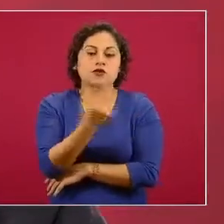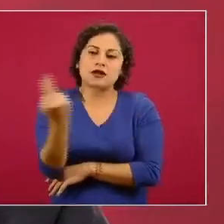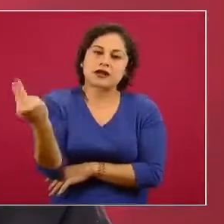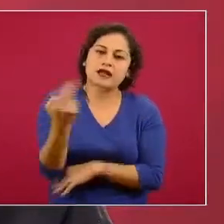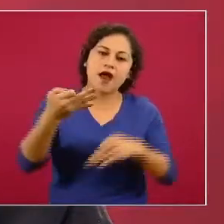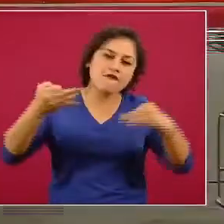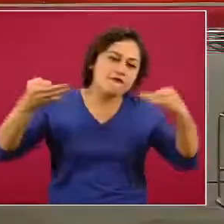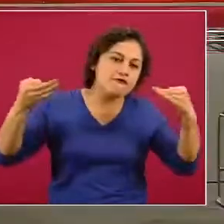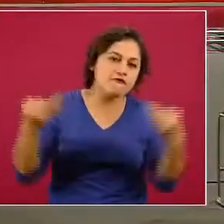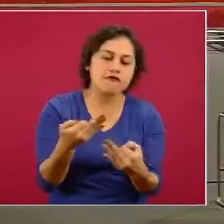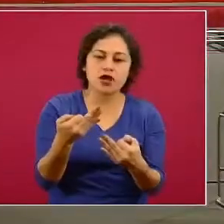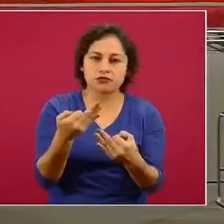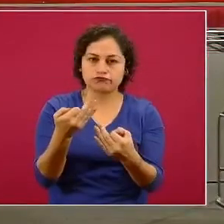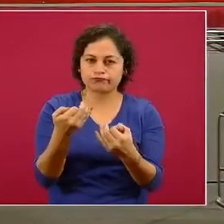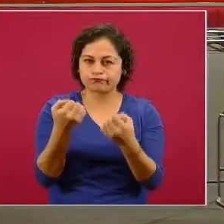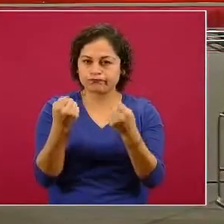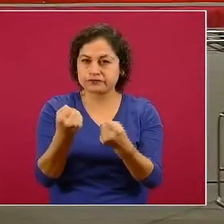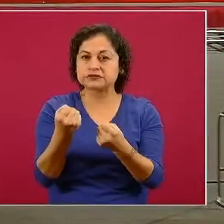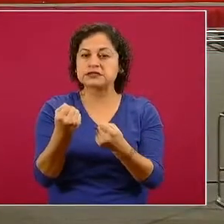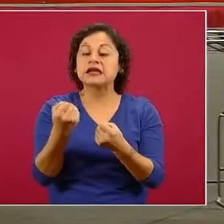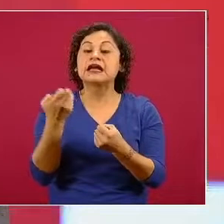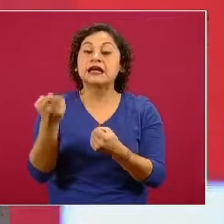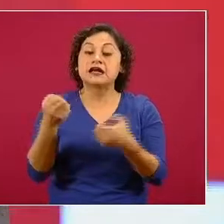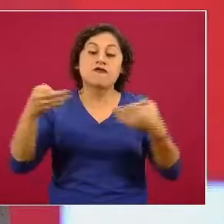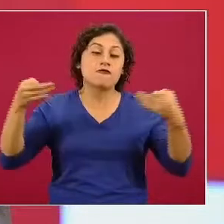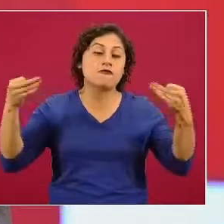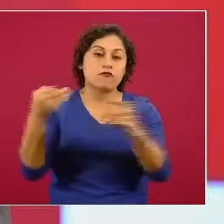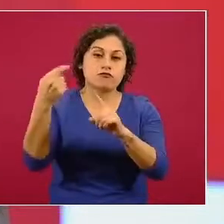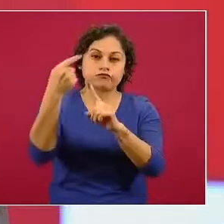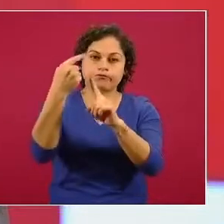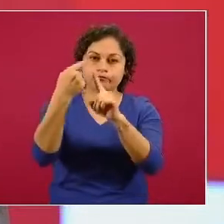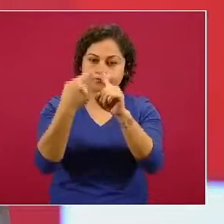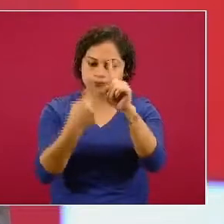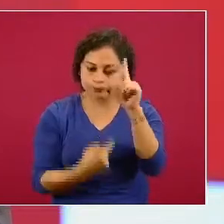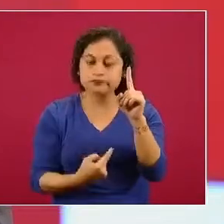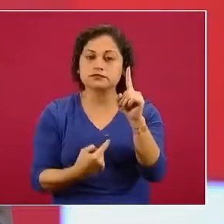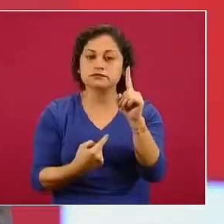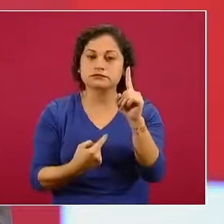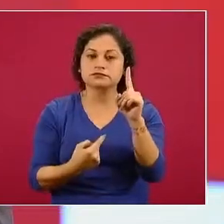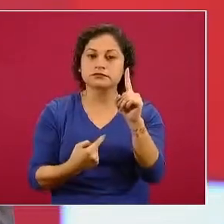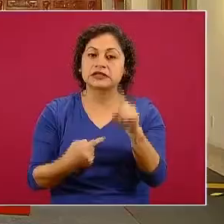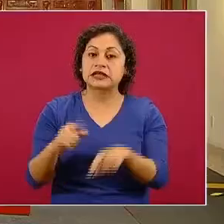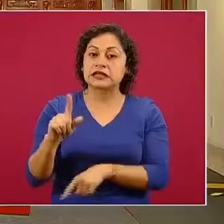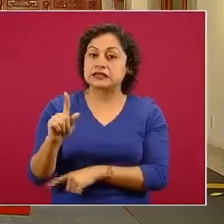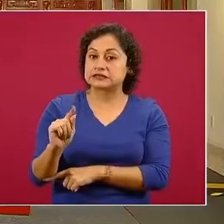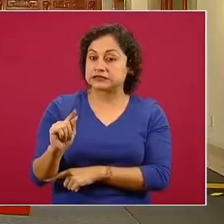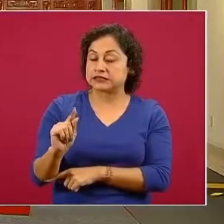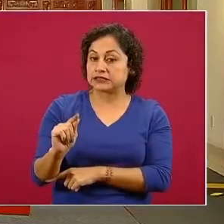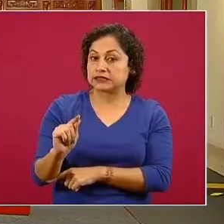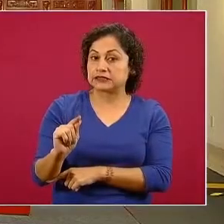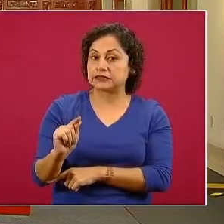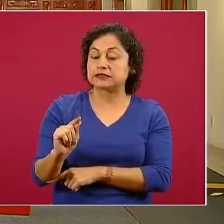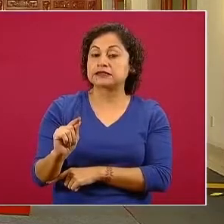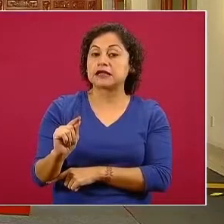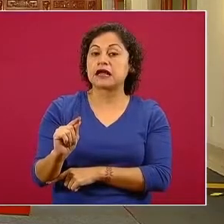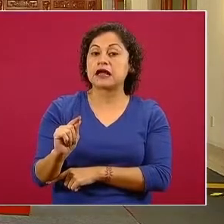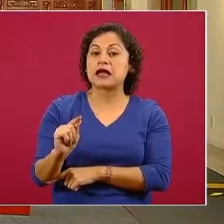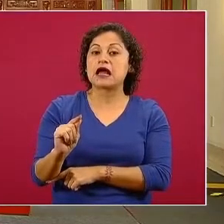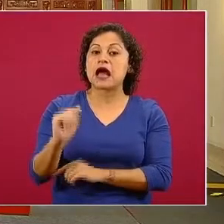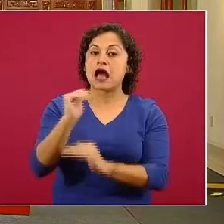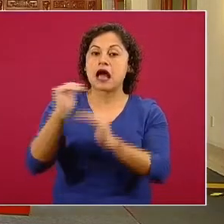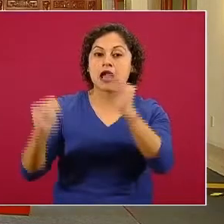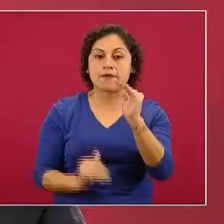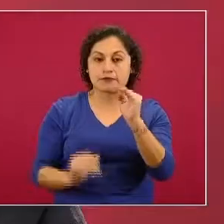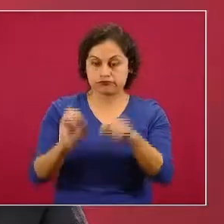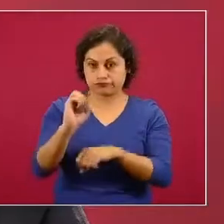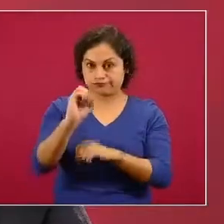es una conservación en una temperatura extremadamente baja, son 70 grados centígrados por debajo de cero,